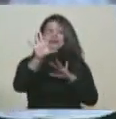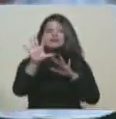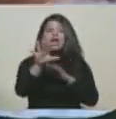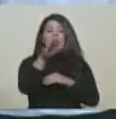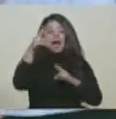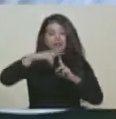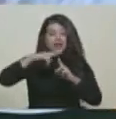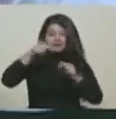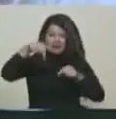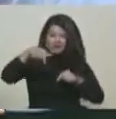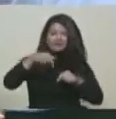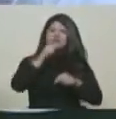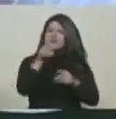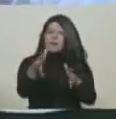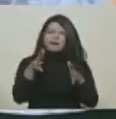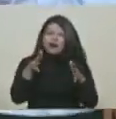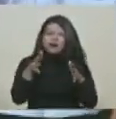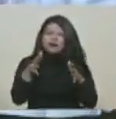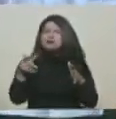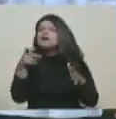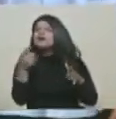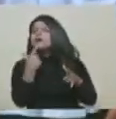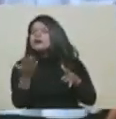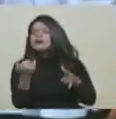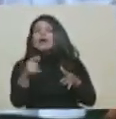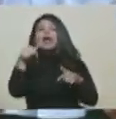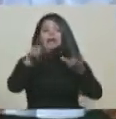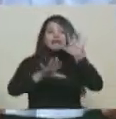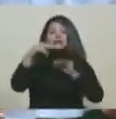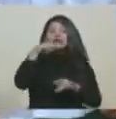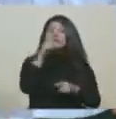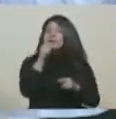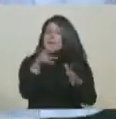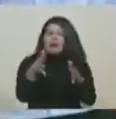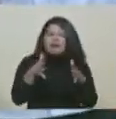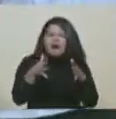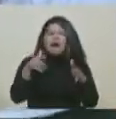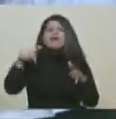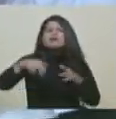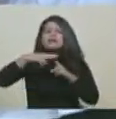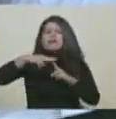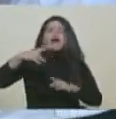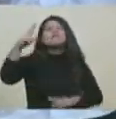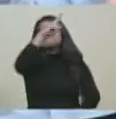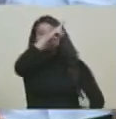Táchira gana. El 15 de octubre en Táchira gana.